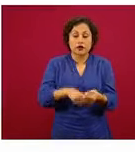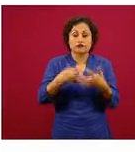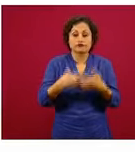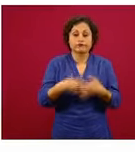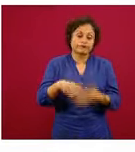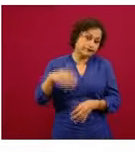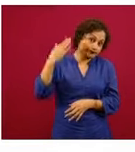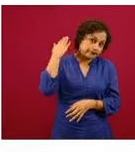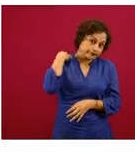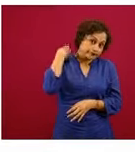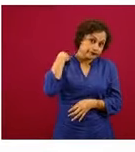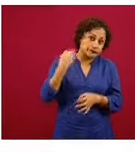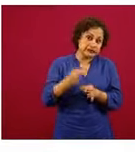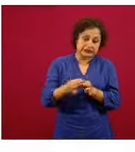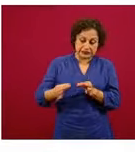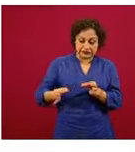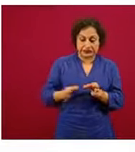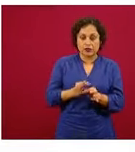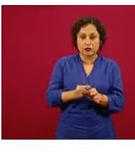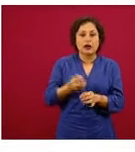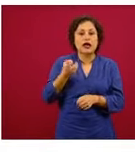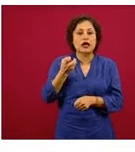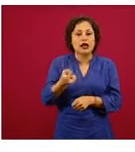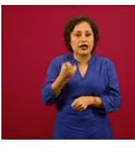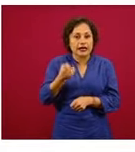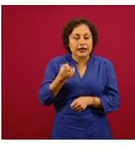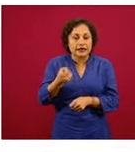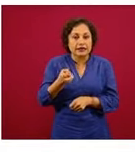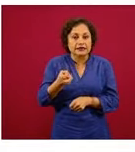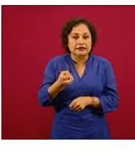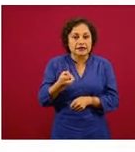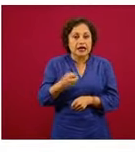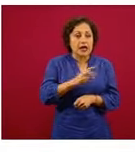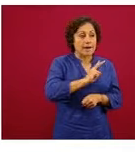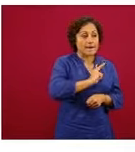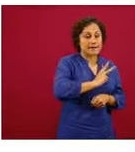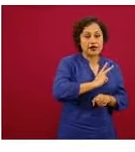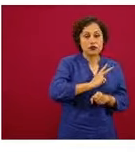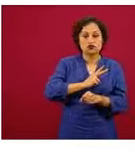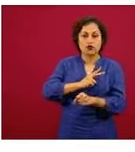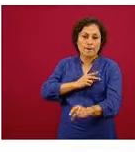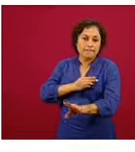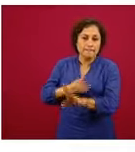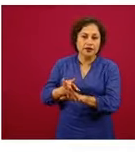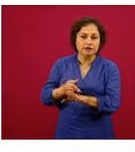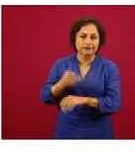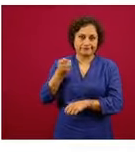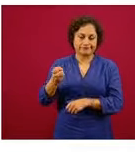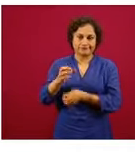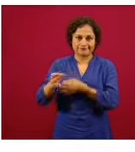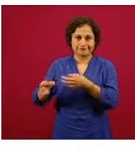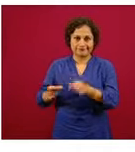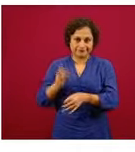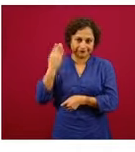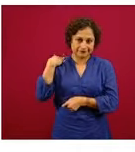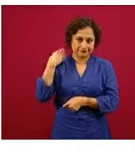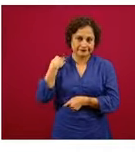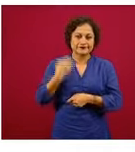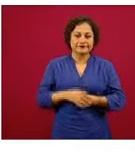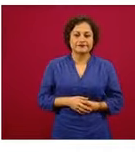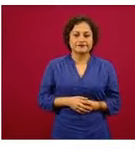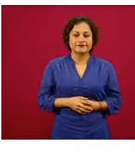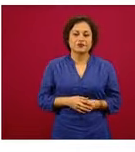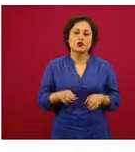La célula pulmonar es el blanco predilecto del ataque de este patógeno. Recibe a la espiga por